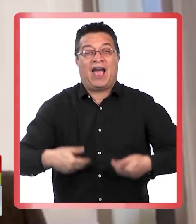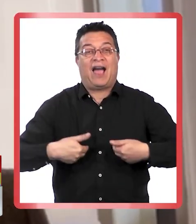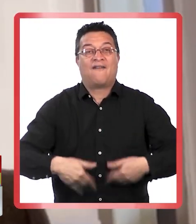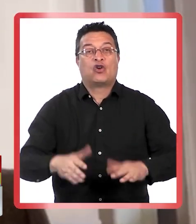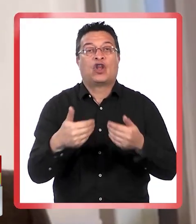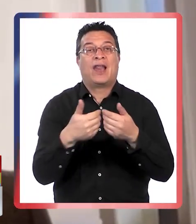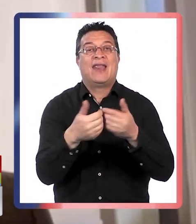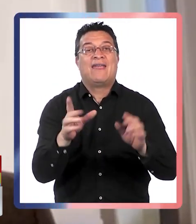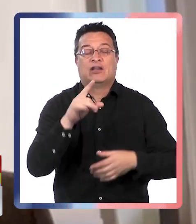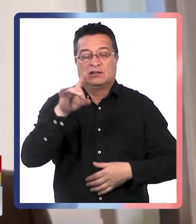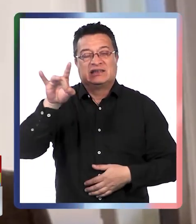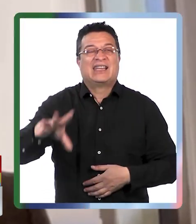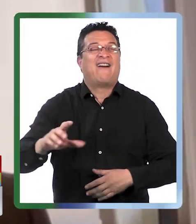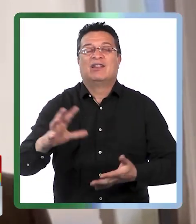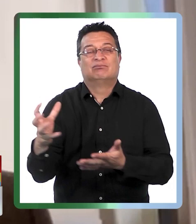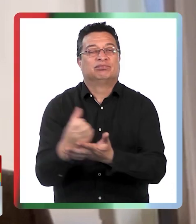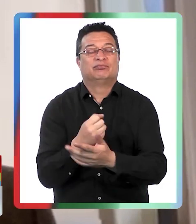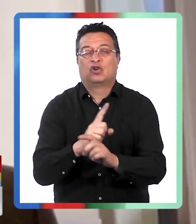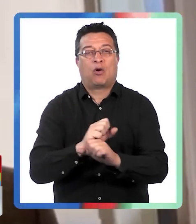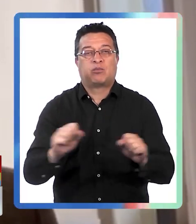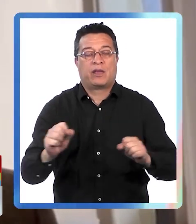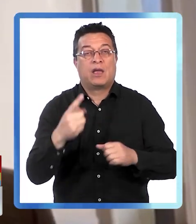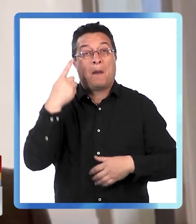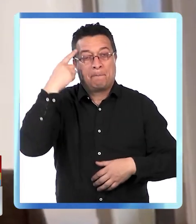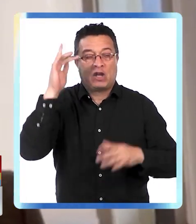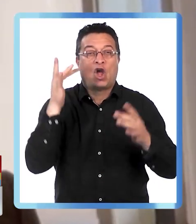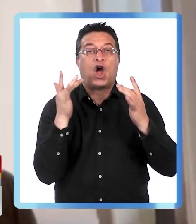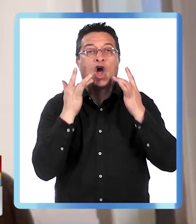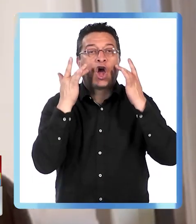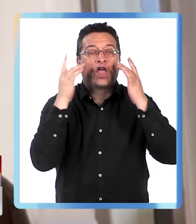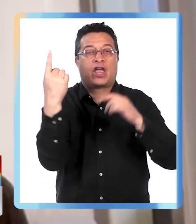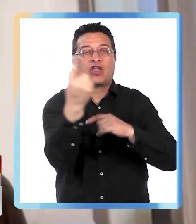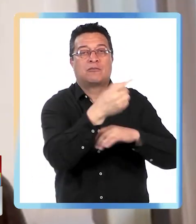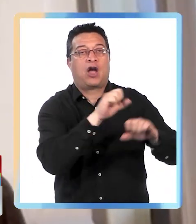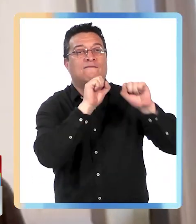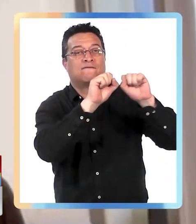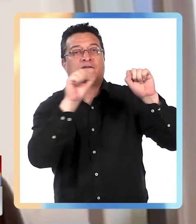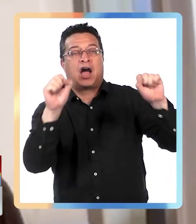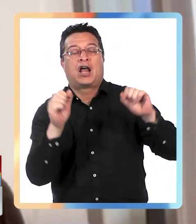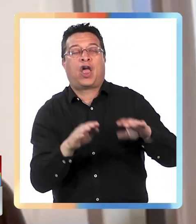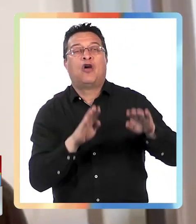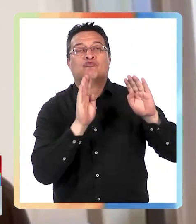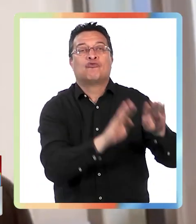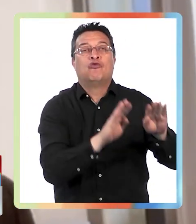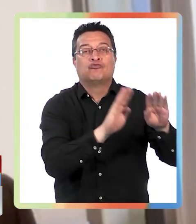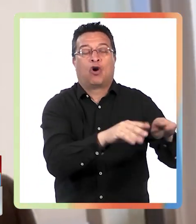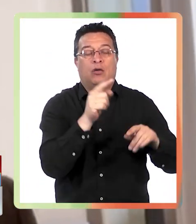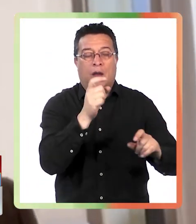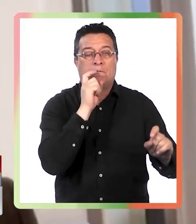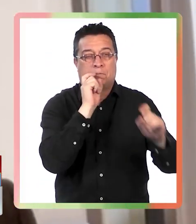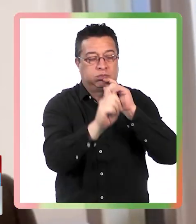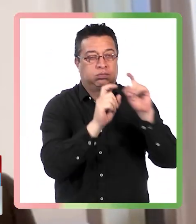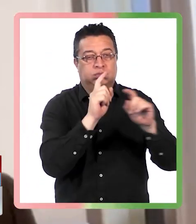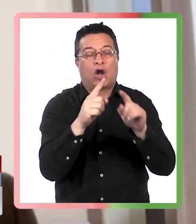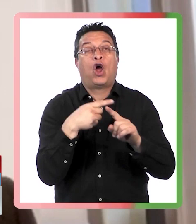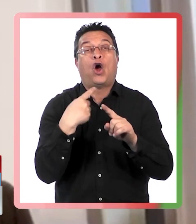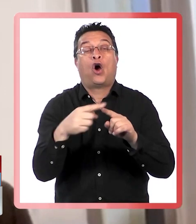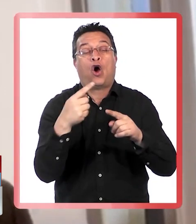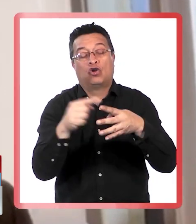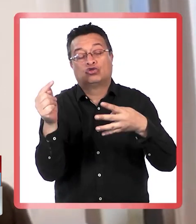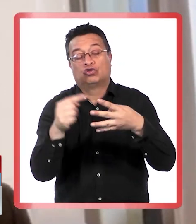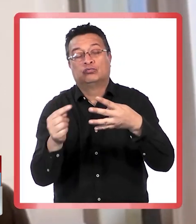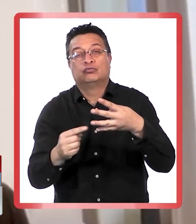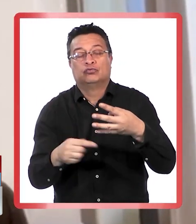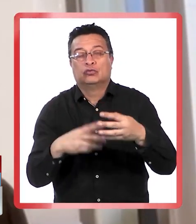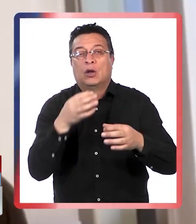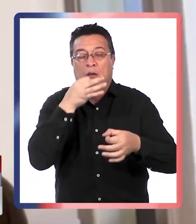libre que sabe no es viable, pero que deja satisfecha a su barra brava, desviando la atención y críticas hacia otros puntos de